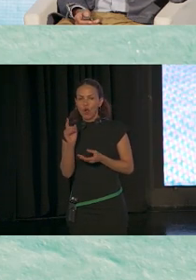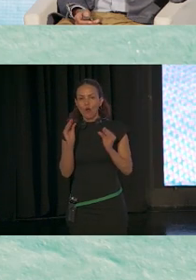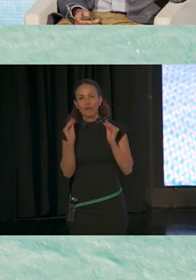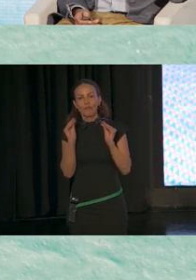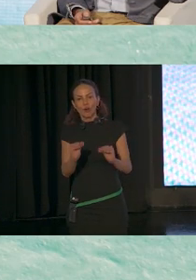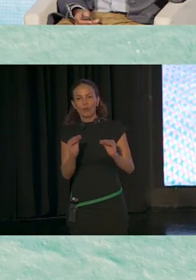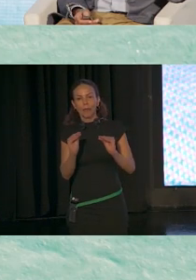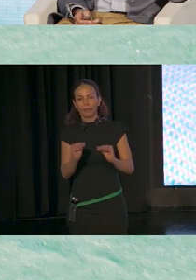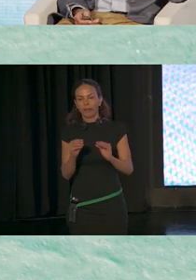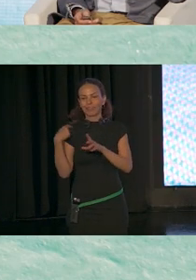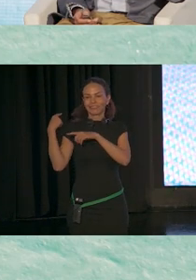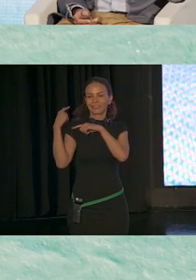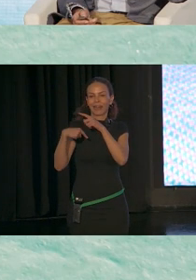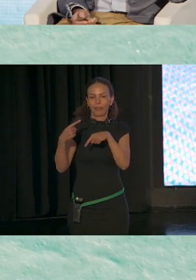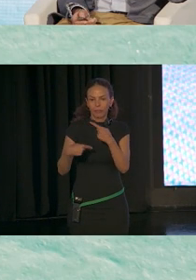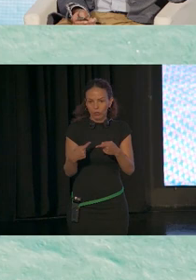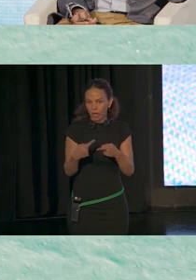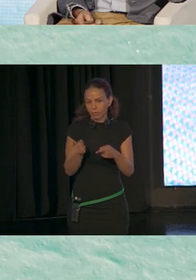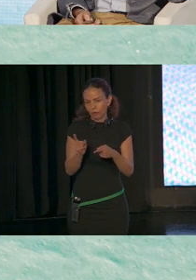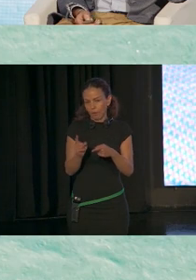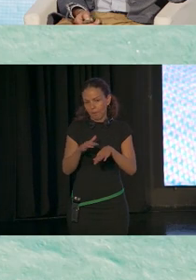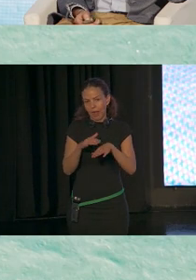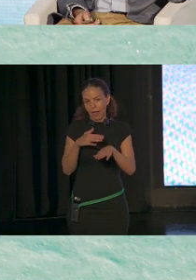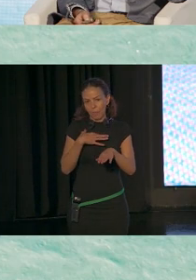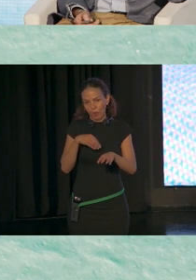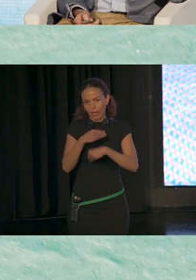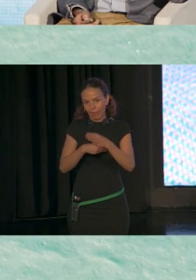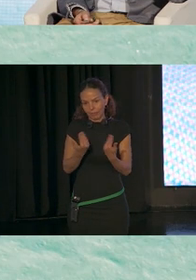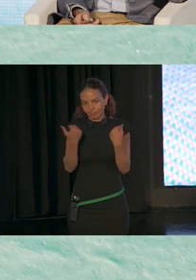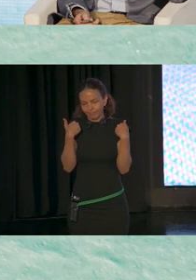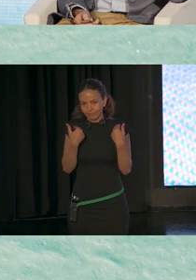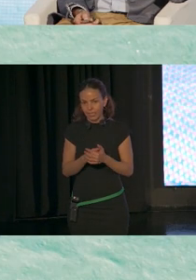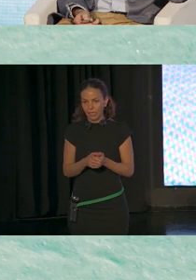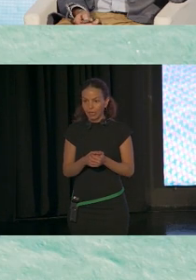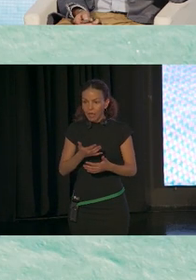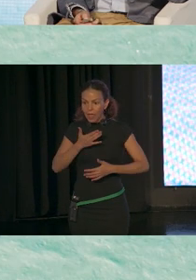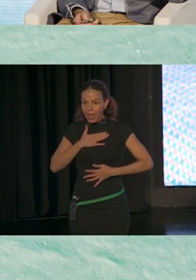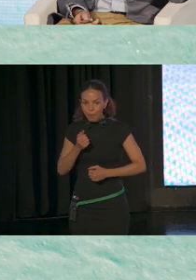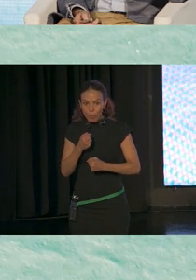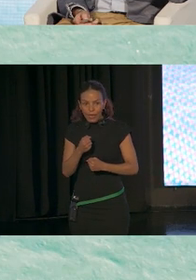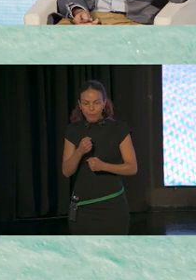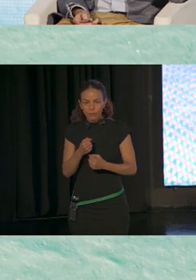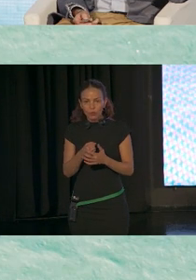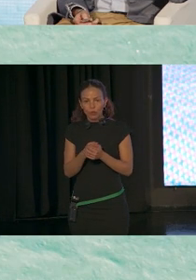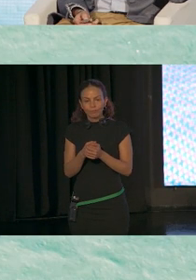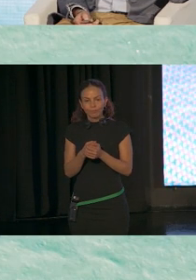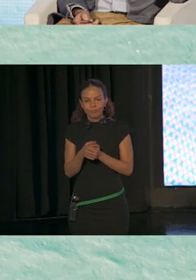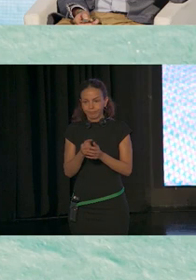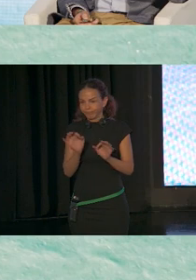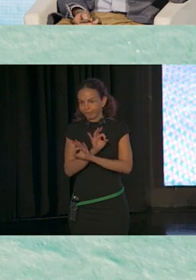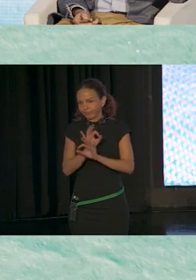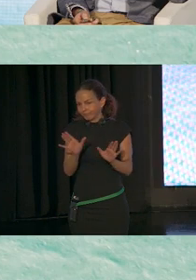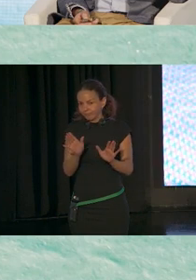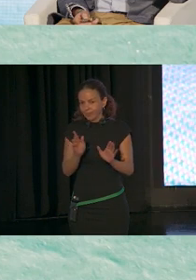digamos, tradicional para desarrollar estas competencias. El empoderamiento es evidente en